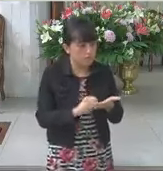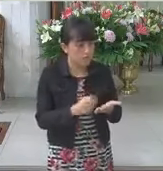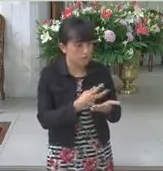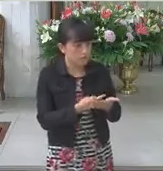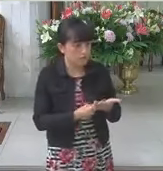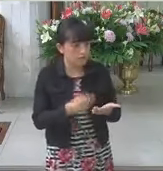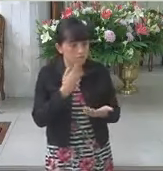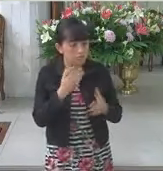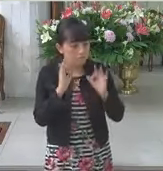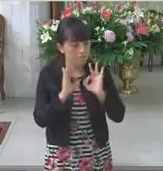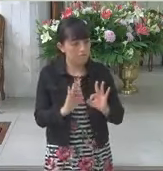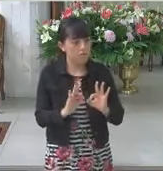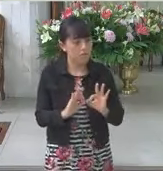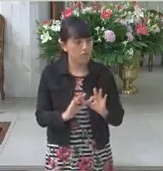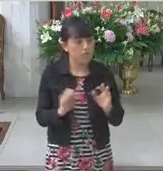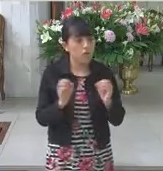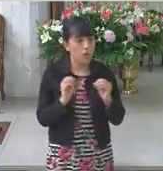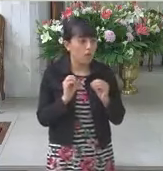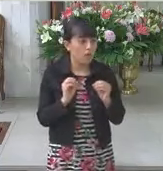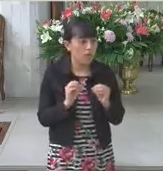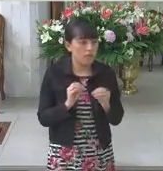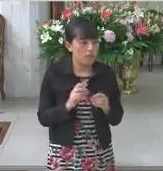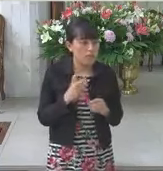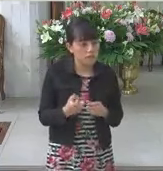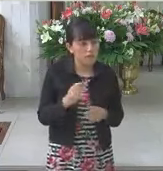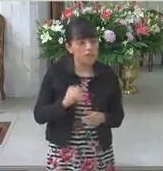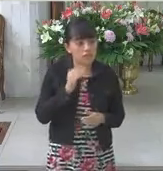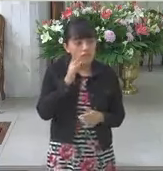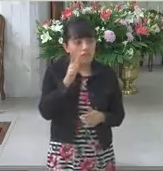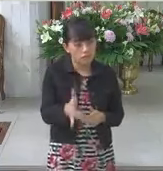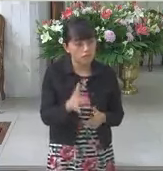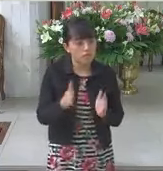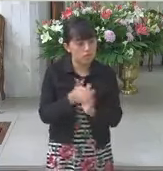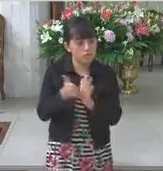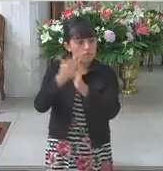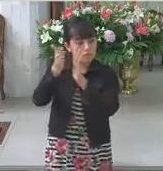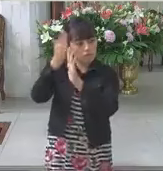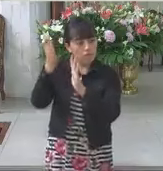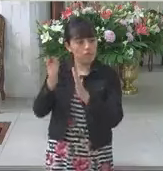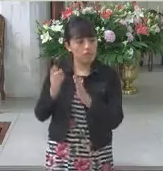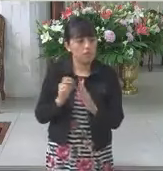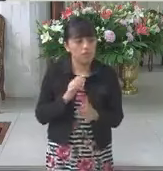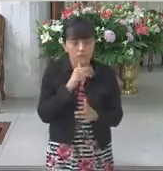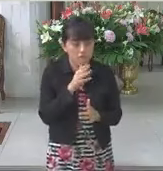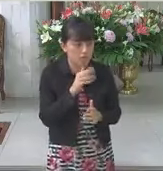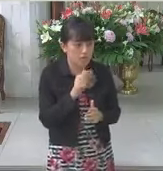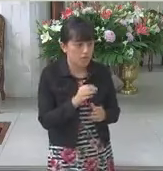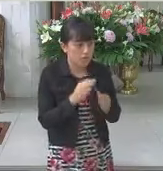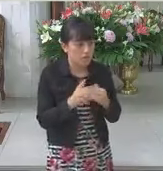a terminar inconclusa la obra parece esto una contradicción Pero así la